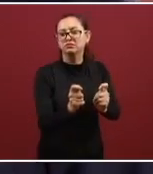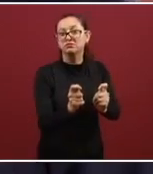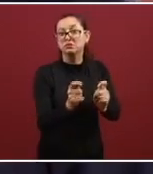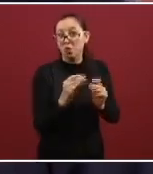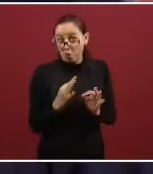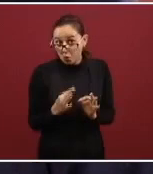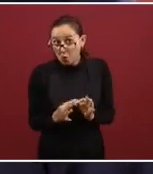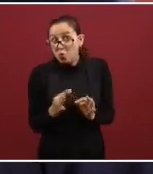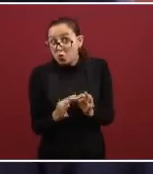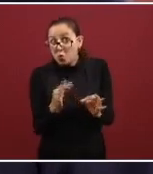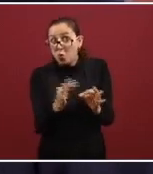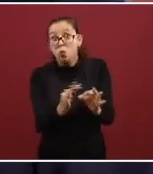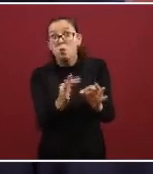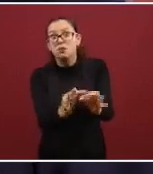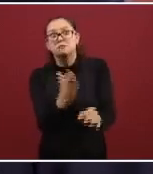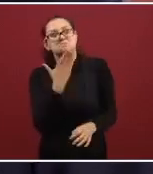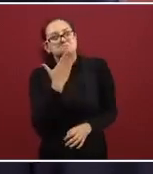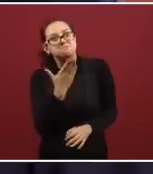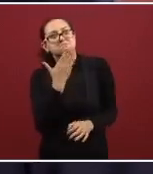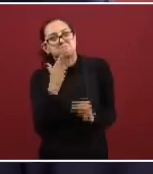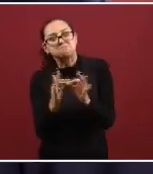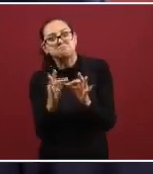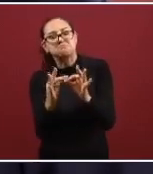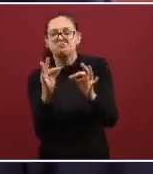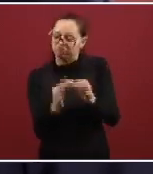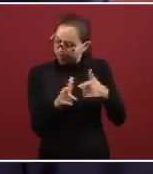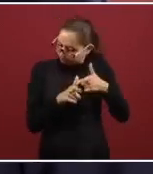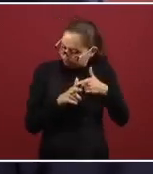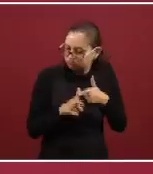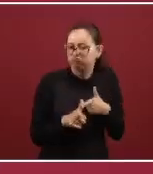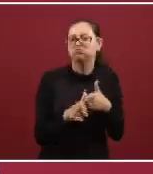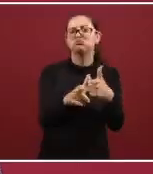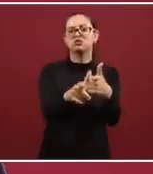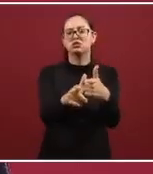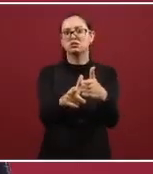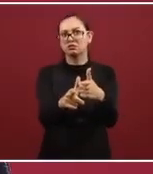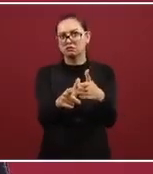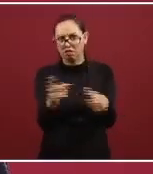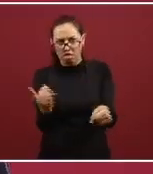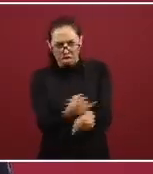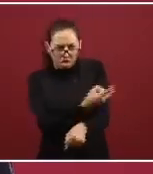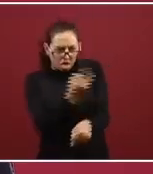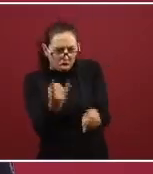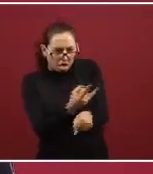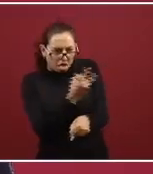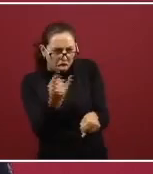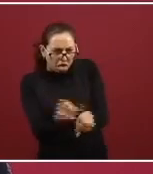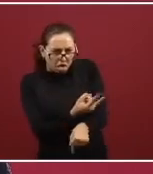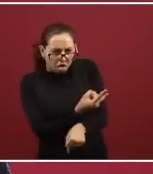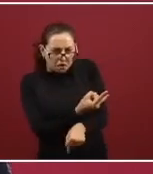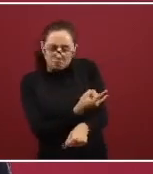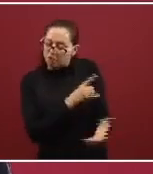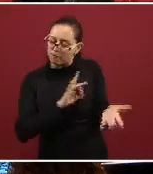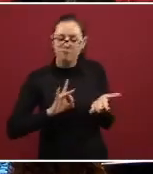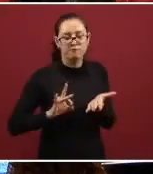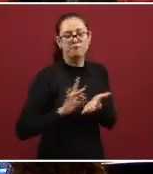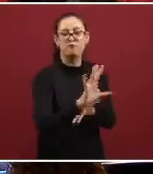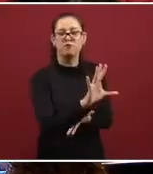cumples, si no nos fallas, sigues. Si no, para